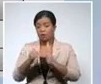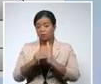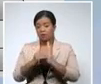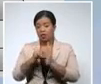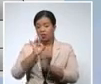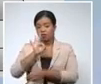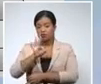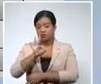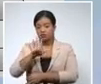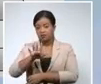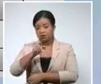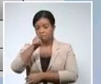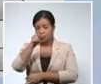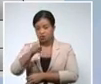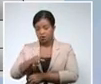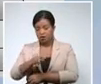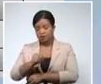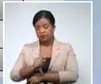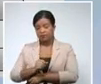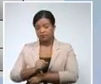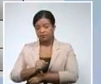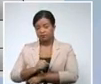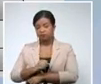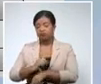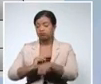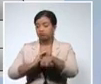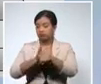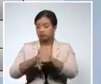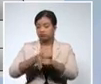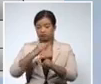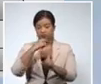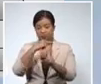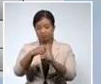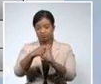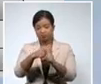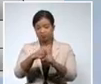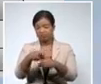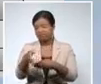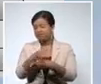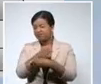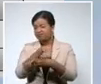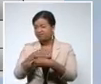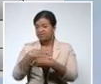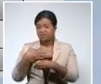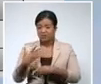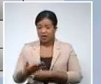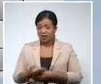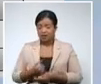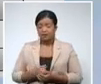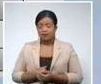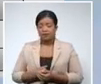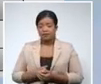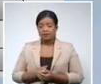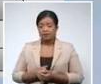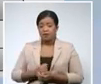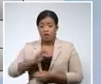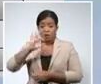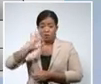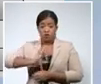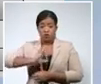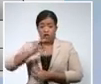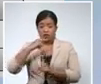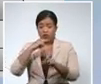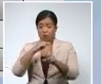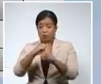54.085 personas con la COVID-19. Eso hace que la positividad de las muestras analizadas